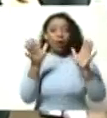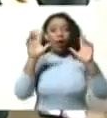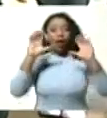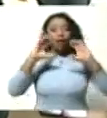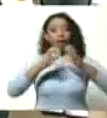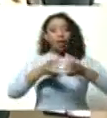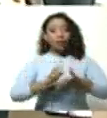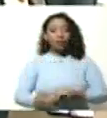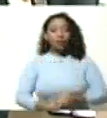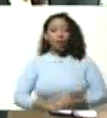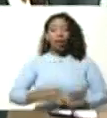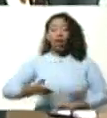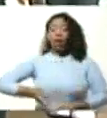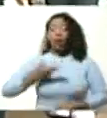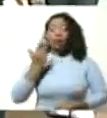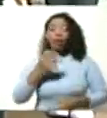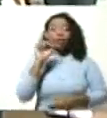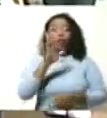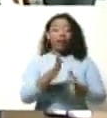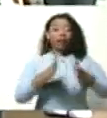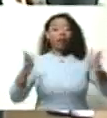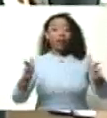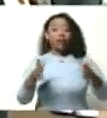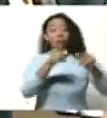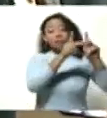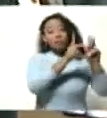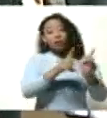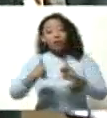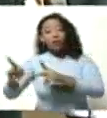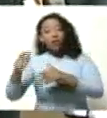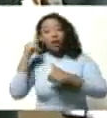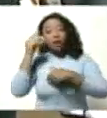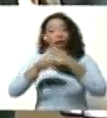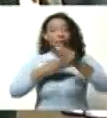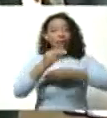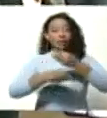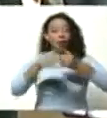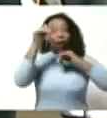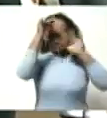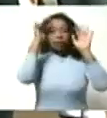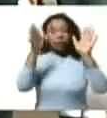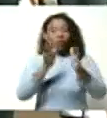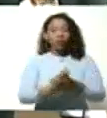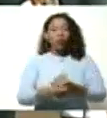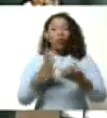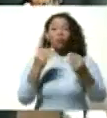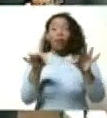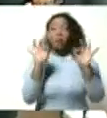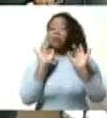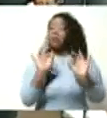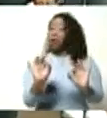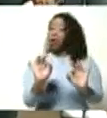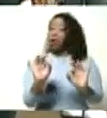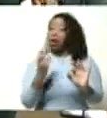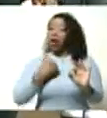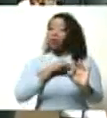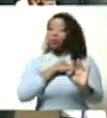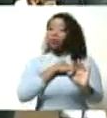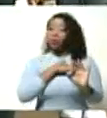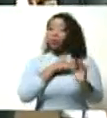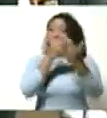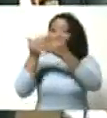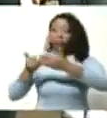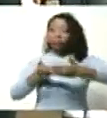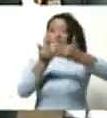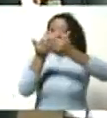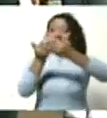muy importante, 3 grandes planes se han conjugado para dar atención muy especial a nuestros